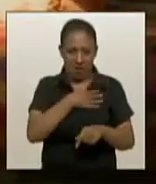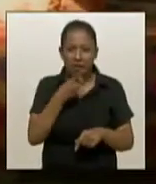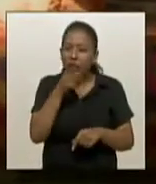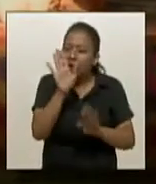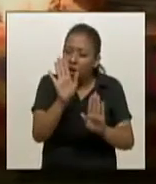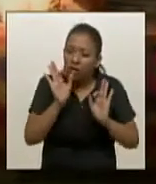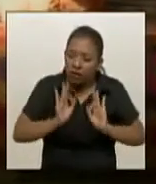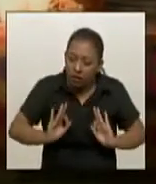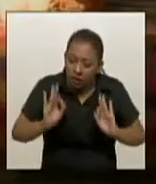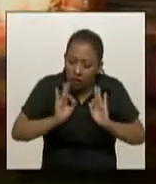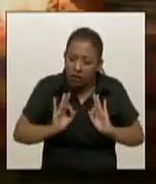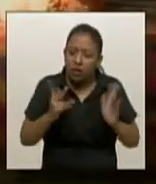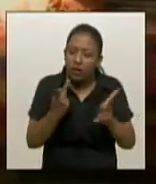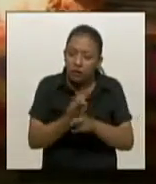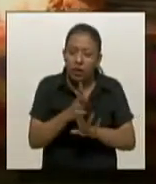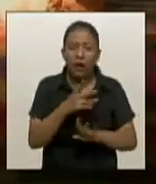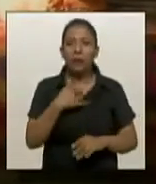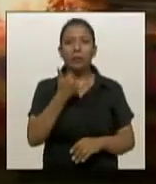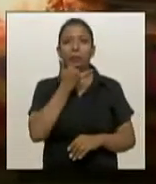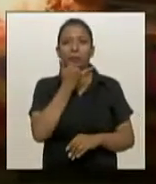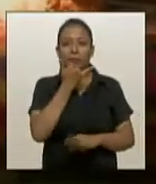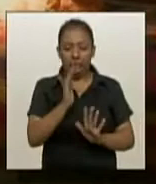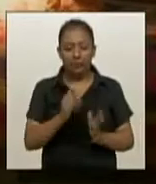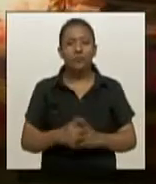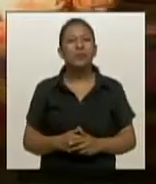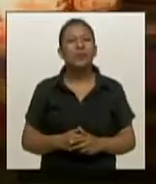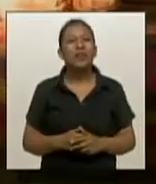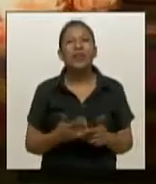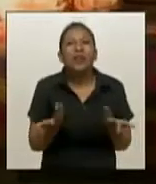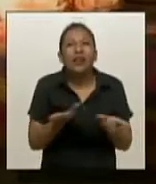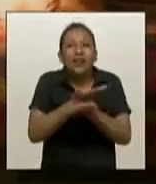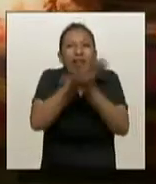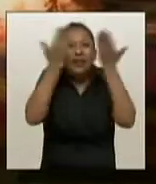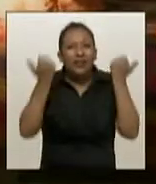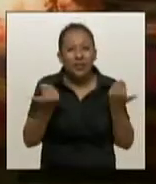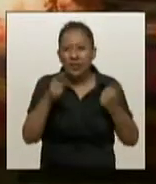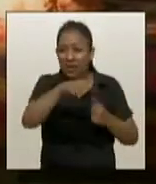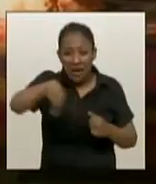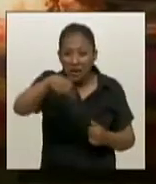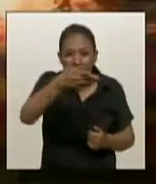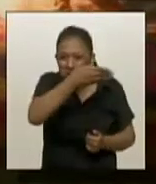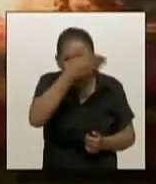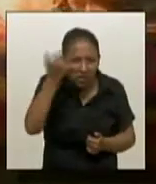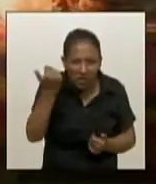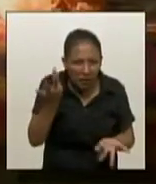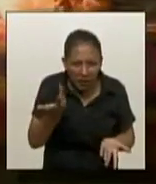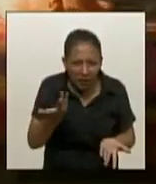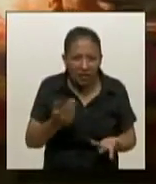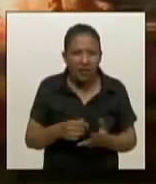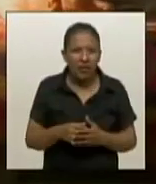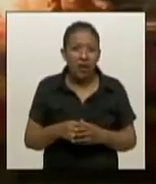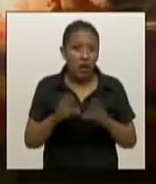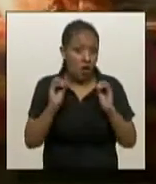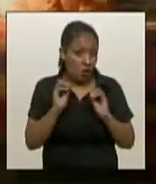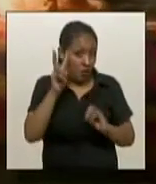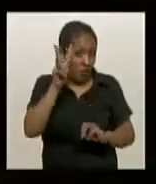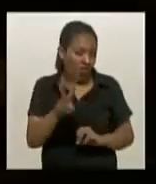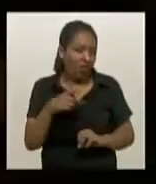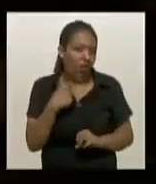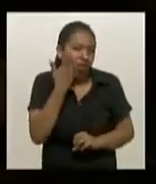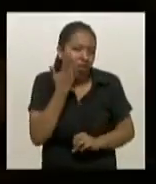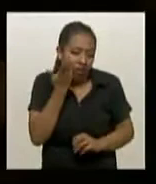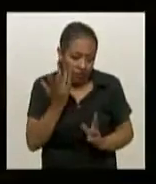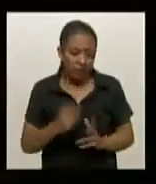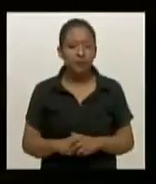pasa? Si ahí te discúlpame. Entonces, no sé si no sabe... O la verdad se hace, ¿no?